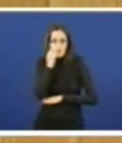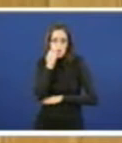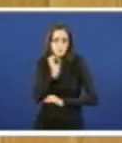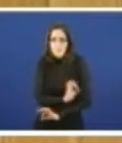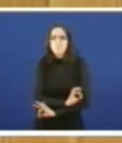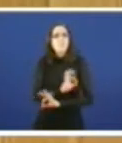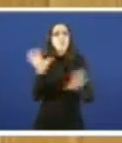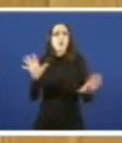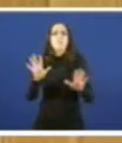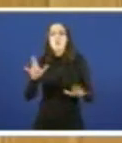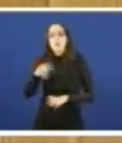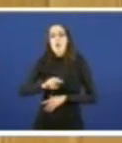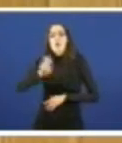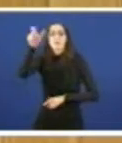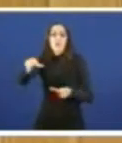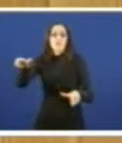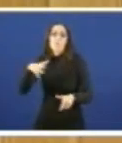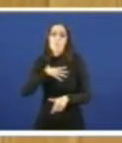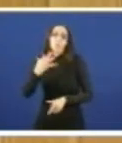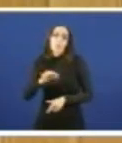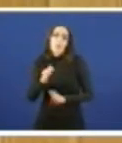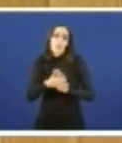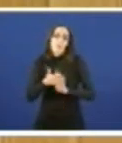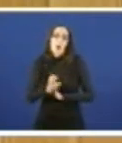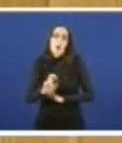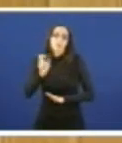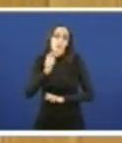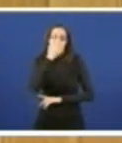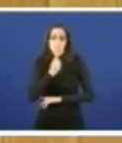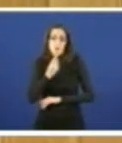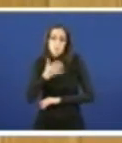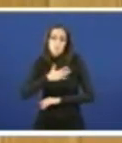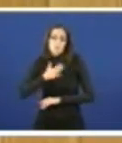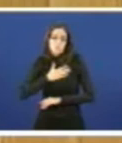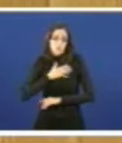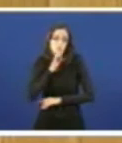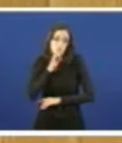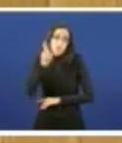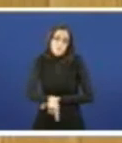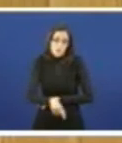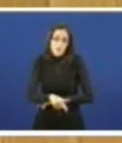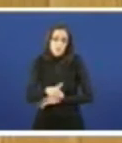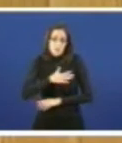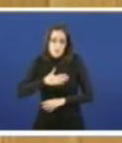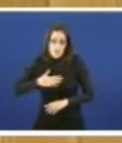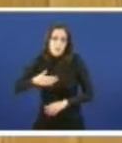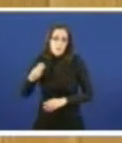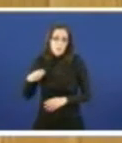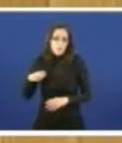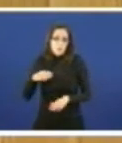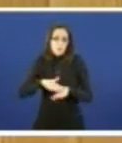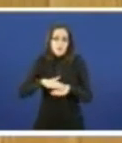poderían tamén invocar o valor inmenso de outras figuras enlleiras das artes, da literatura ou das ciencias de Galicia